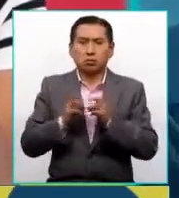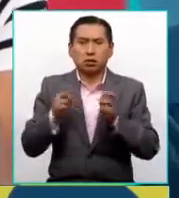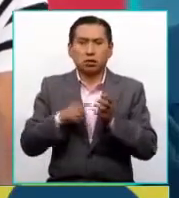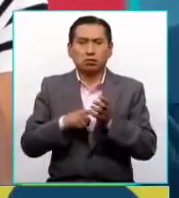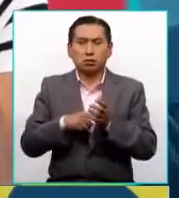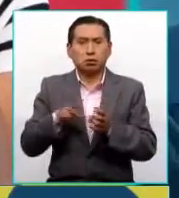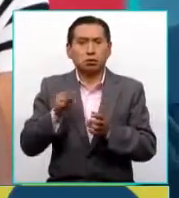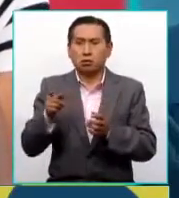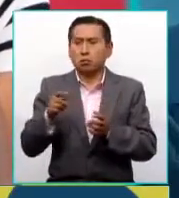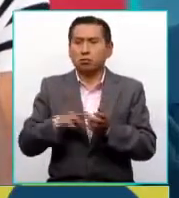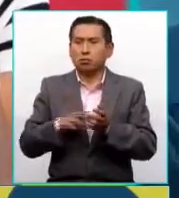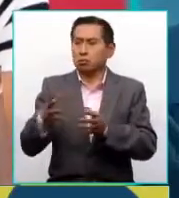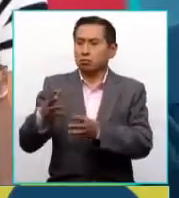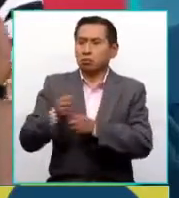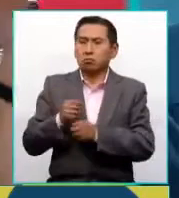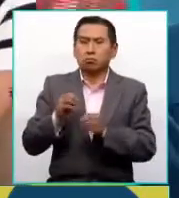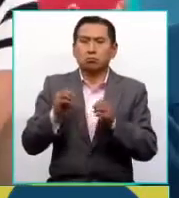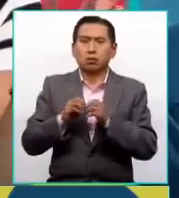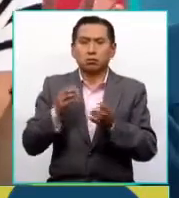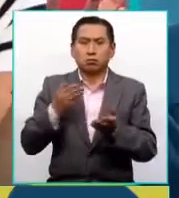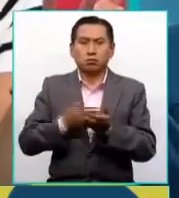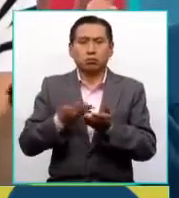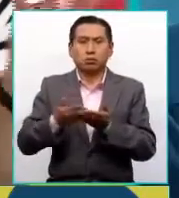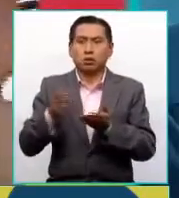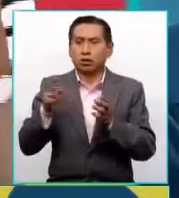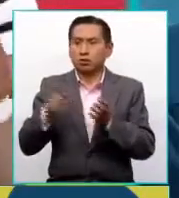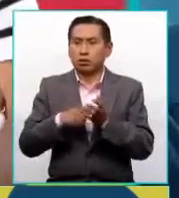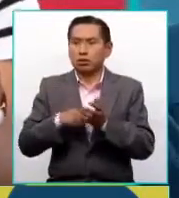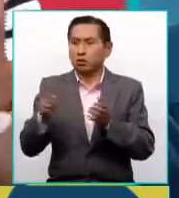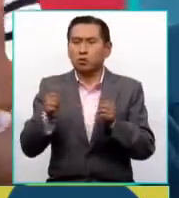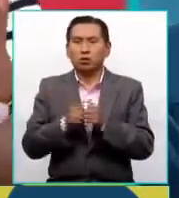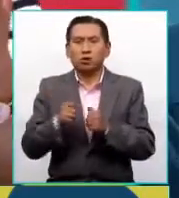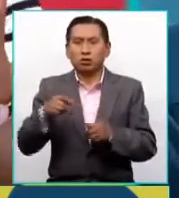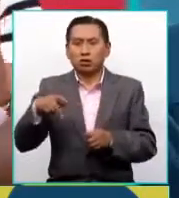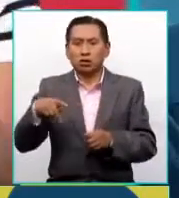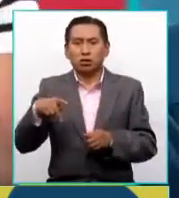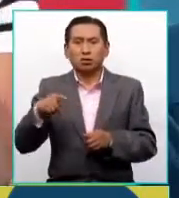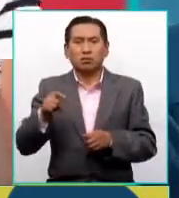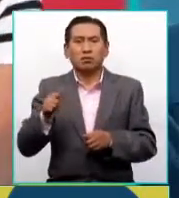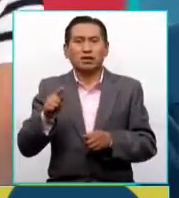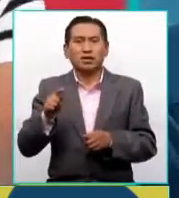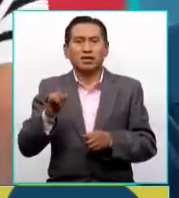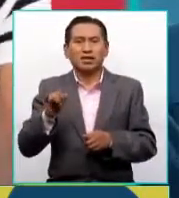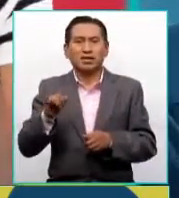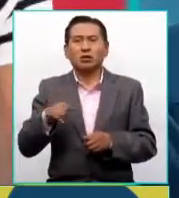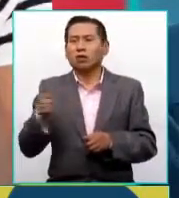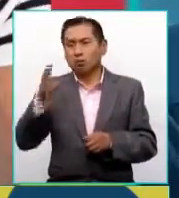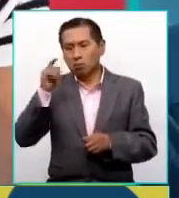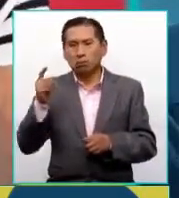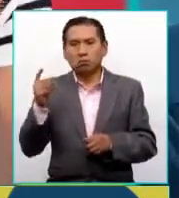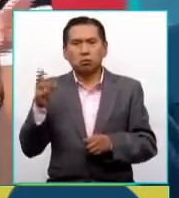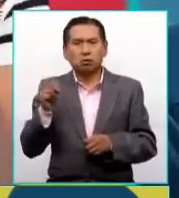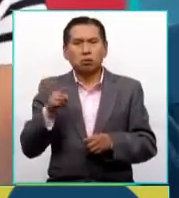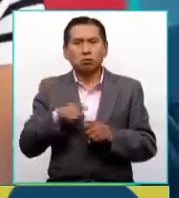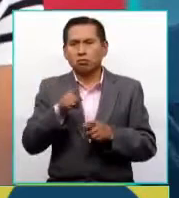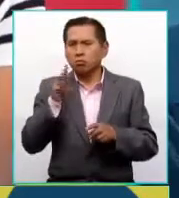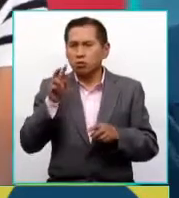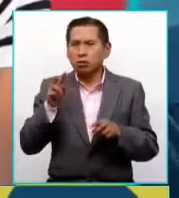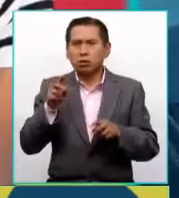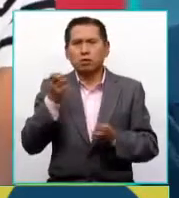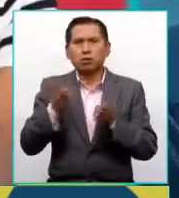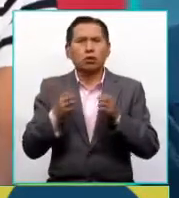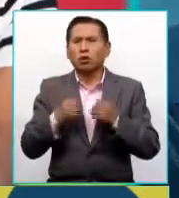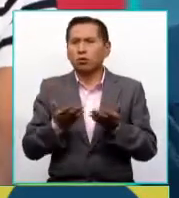tradicional? ¿No van a recibir una propuesta con Patty, con la imagen de Batman, por ejemplo? ¿Cómo lo podrías